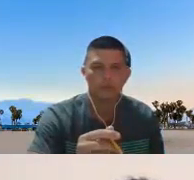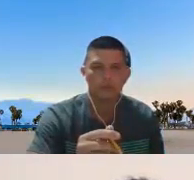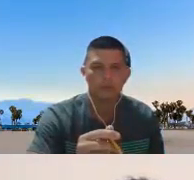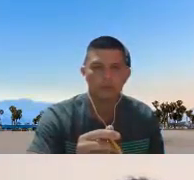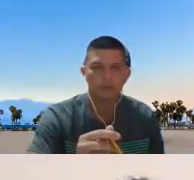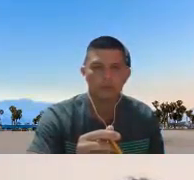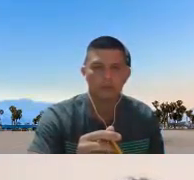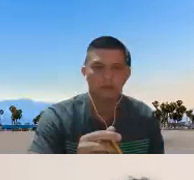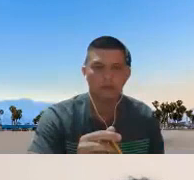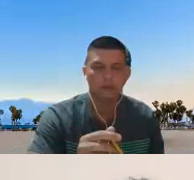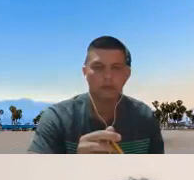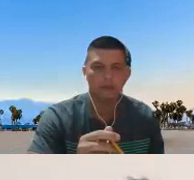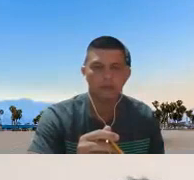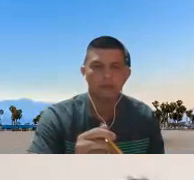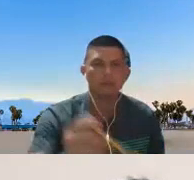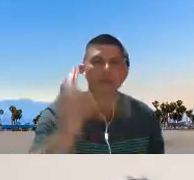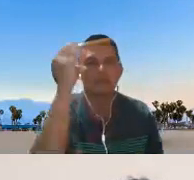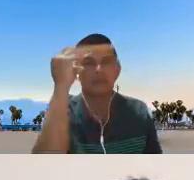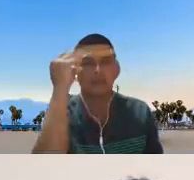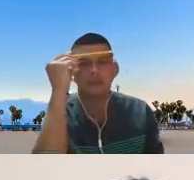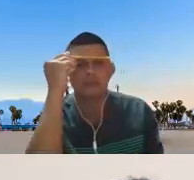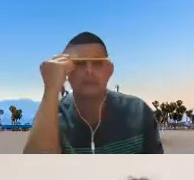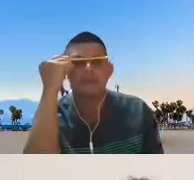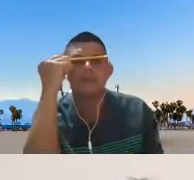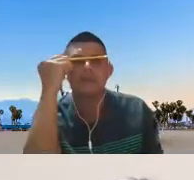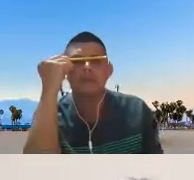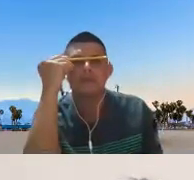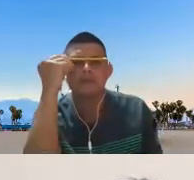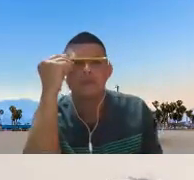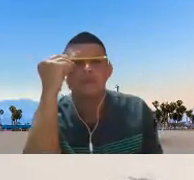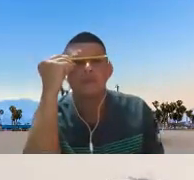segundos. Vamos, velocidad inicial. ¿Cuál será?